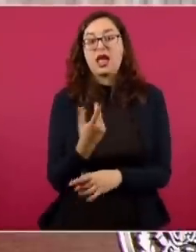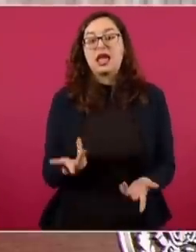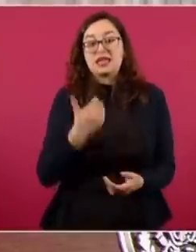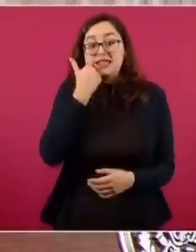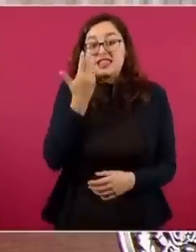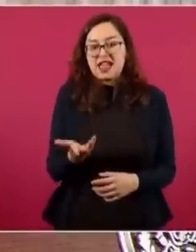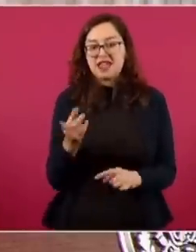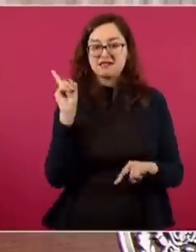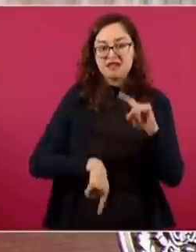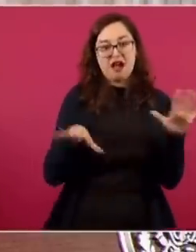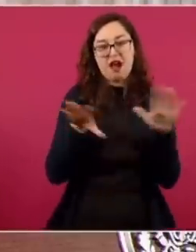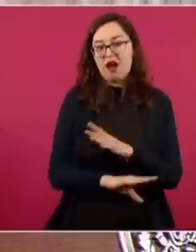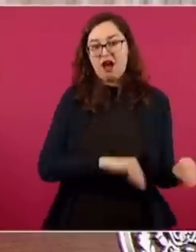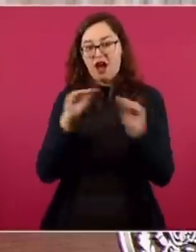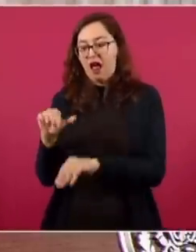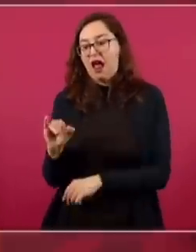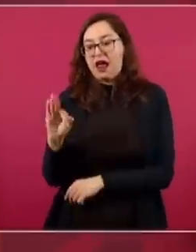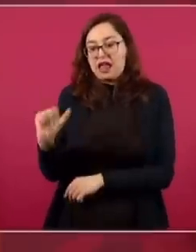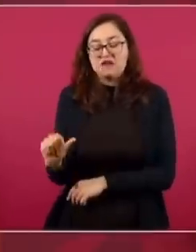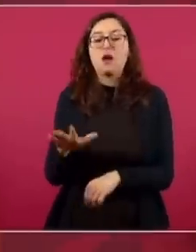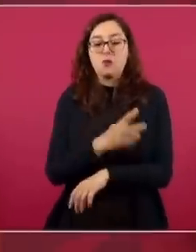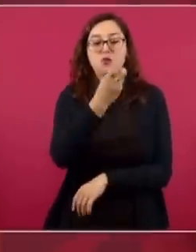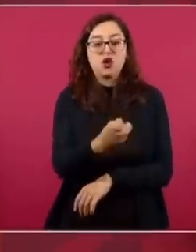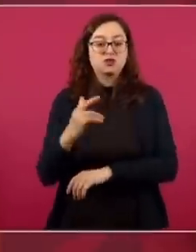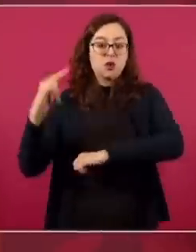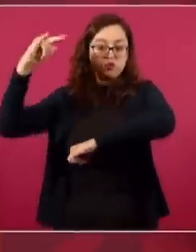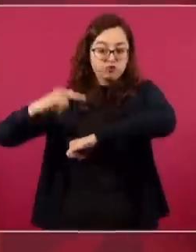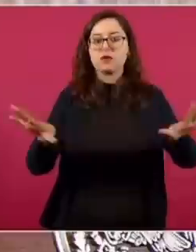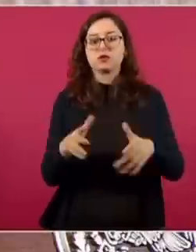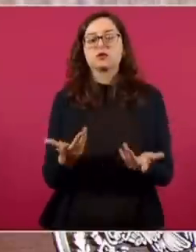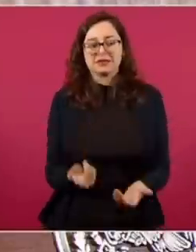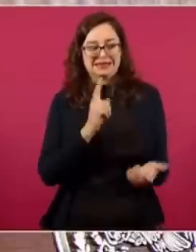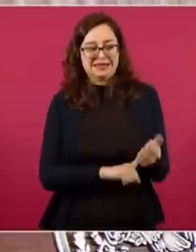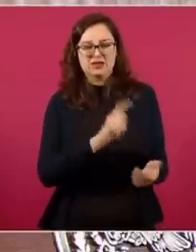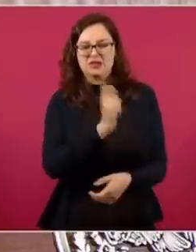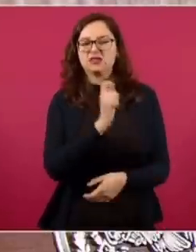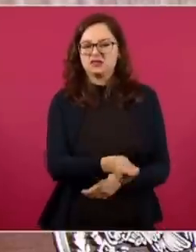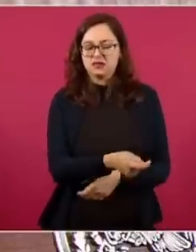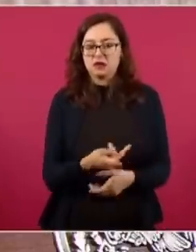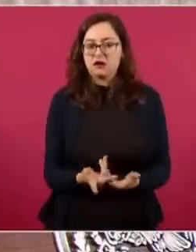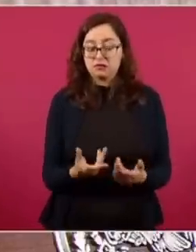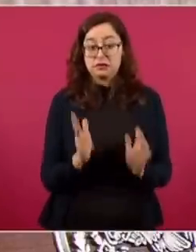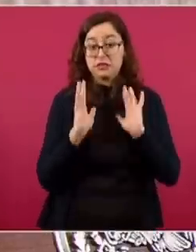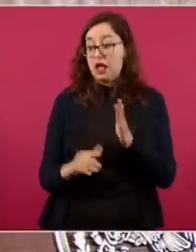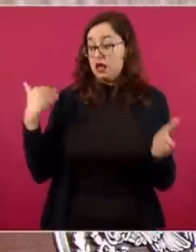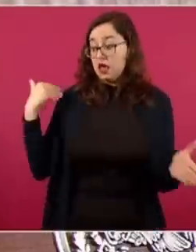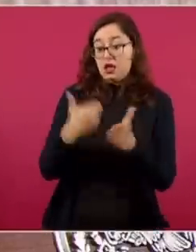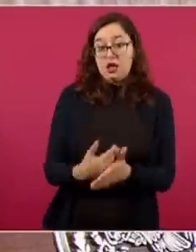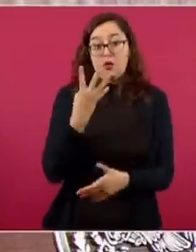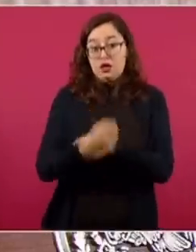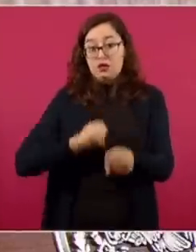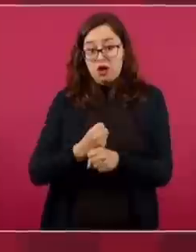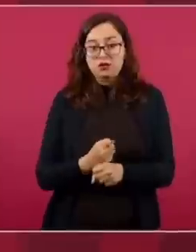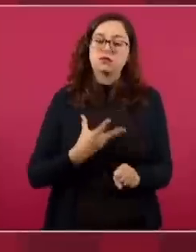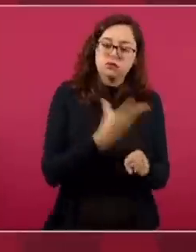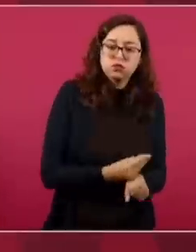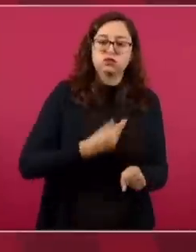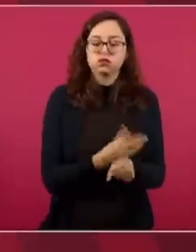aquí. Quieren que nos vayamos al aeropuerto Felipe Ángeles. Hemos estado invirtiendo en mejorar el aeropuerto